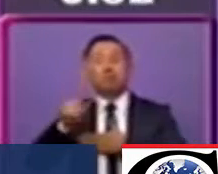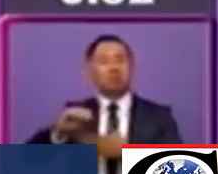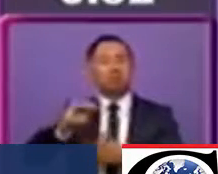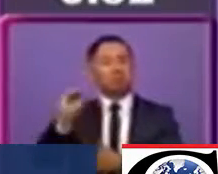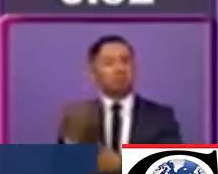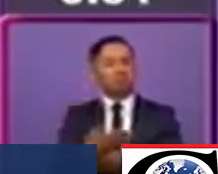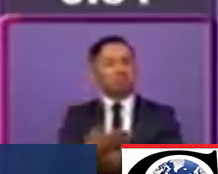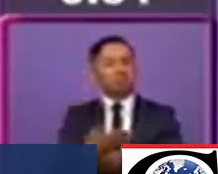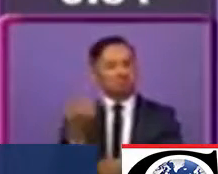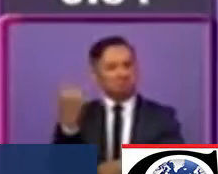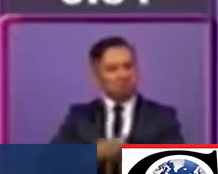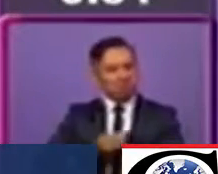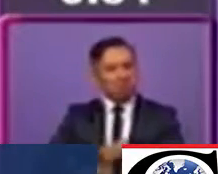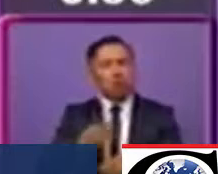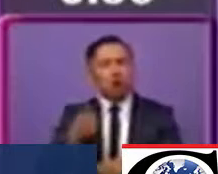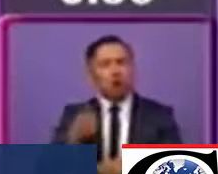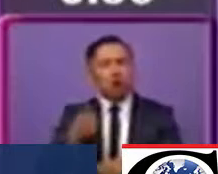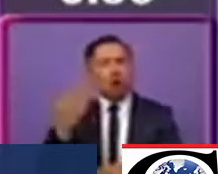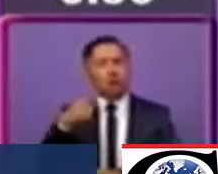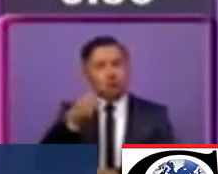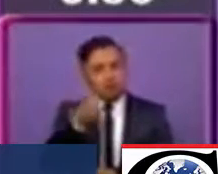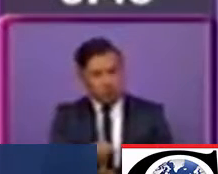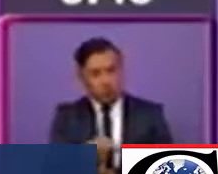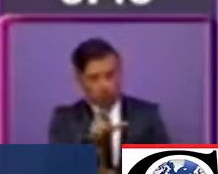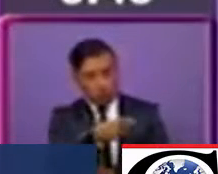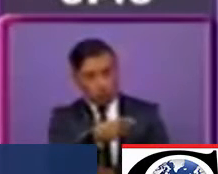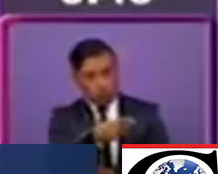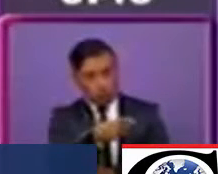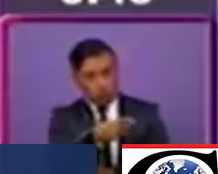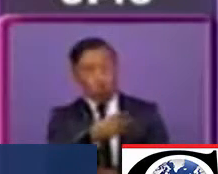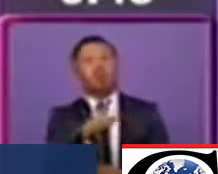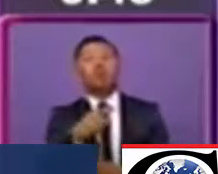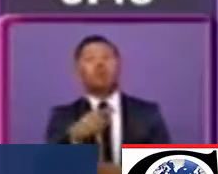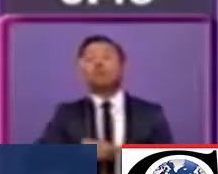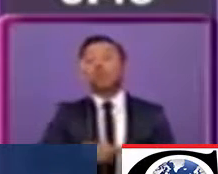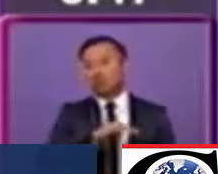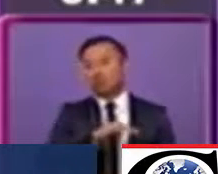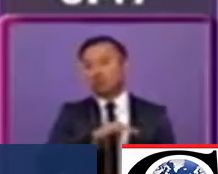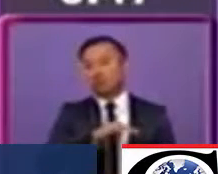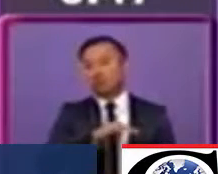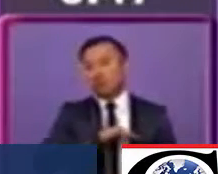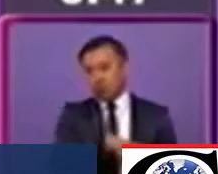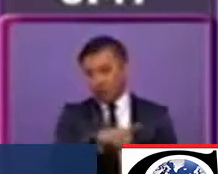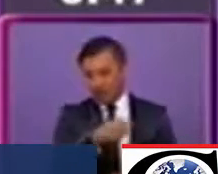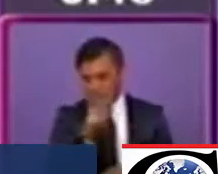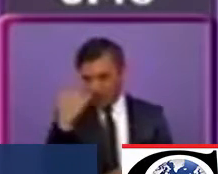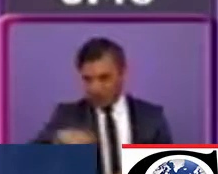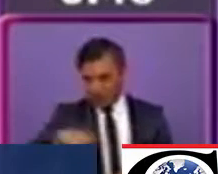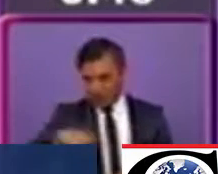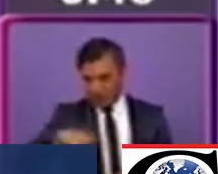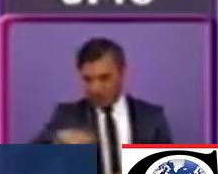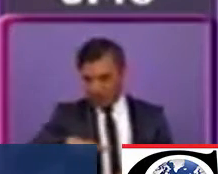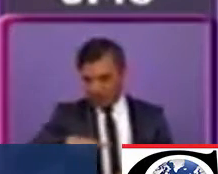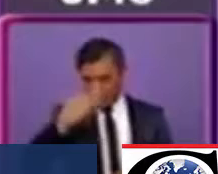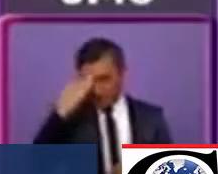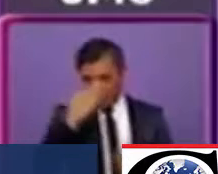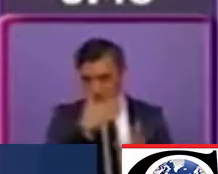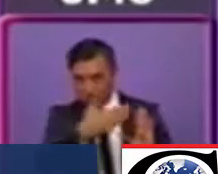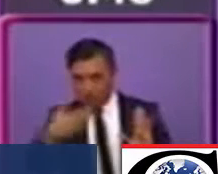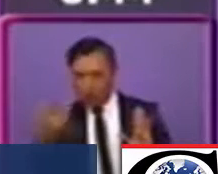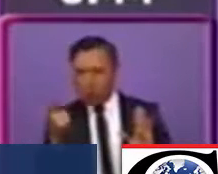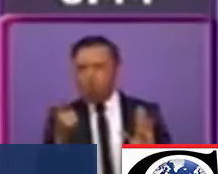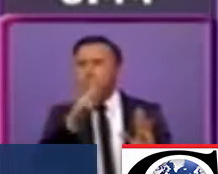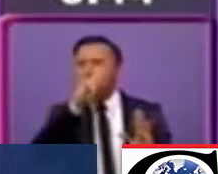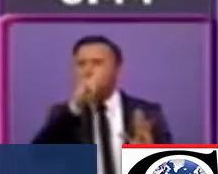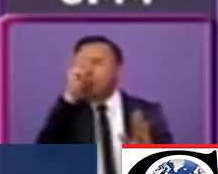el eje y no le va a permitir llevar los alimentos que merece la familia. ¿No es abuso de autoridad esto?